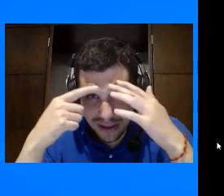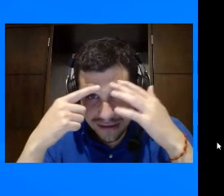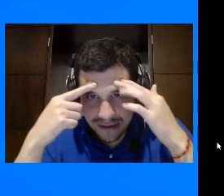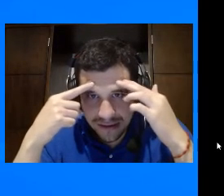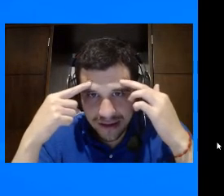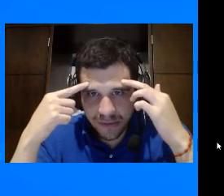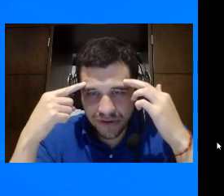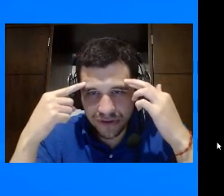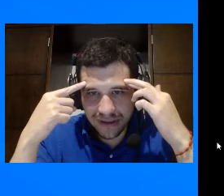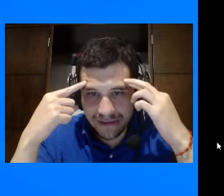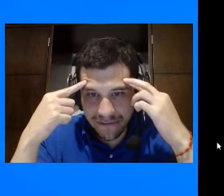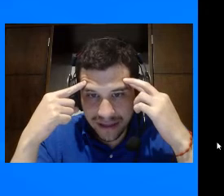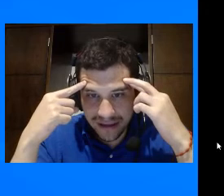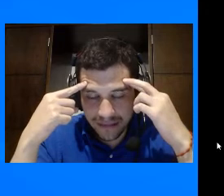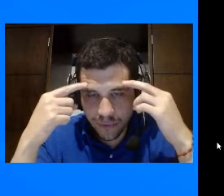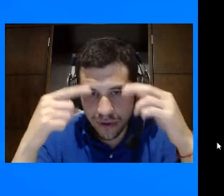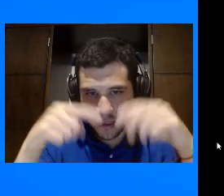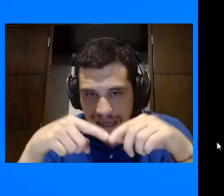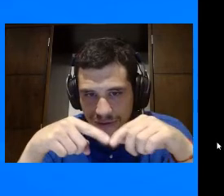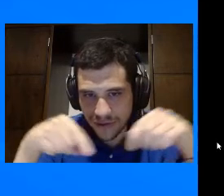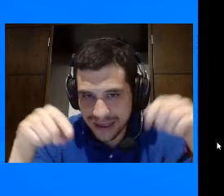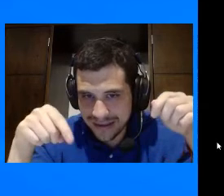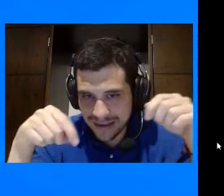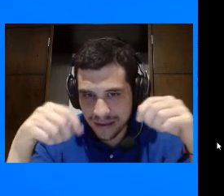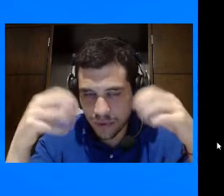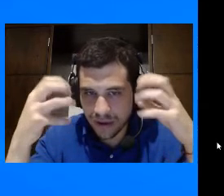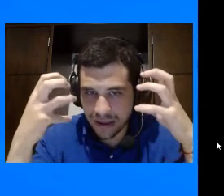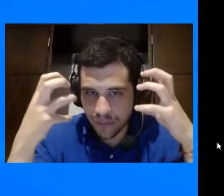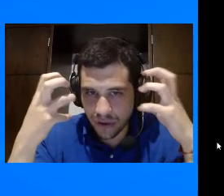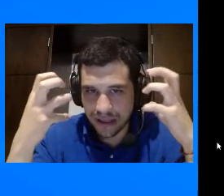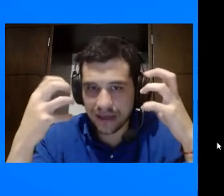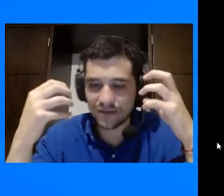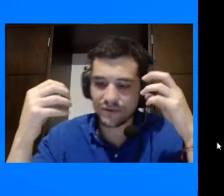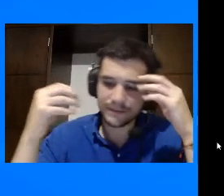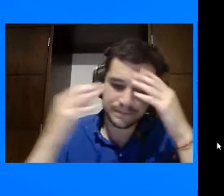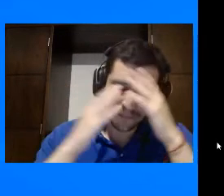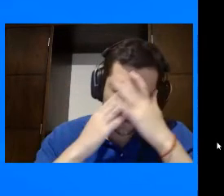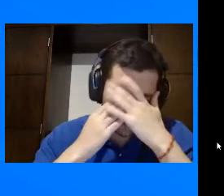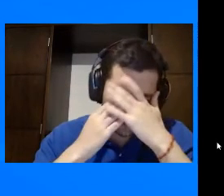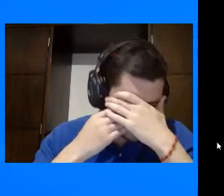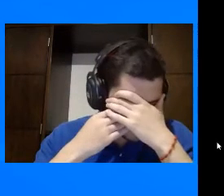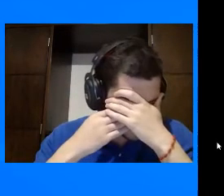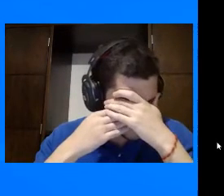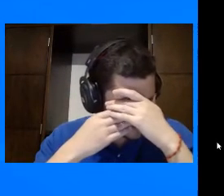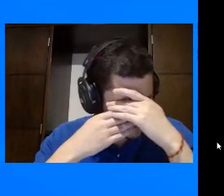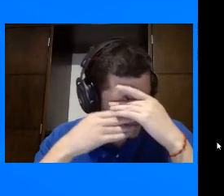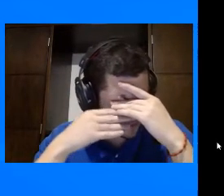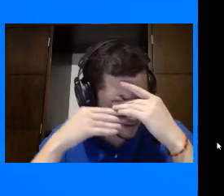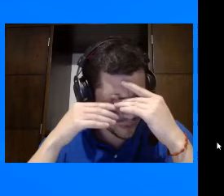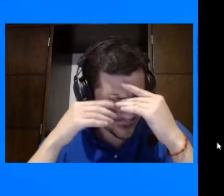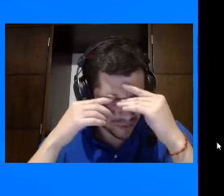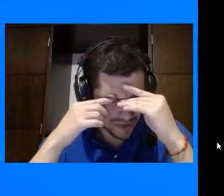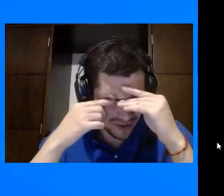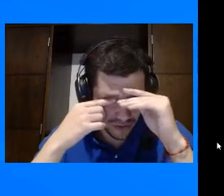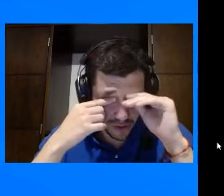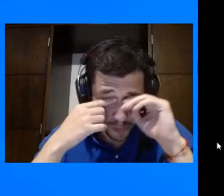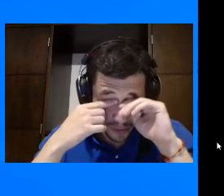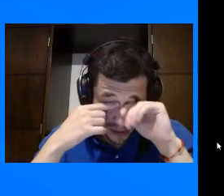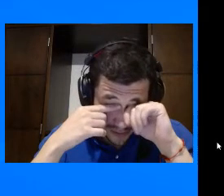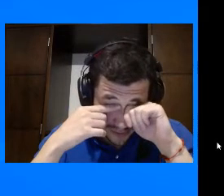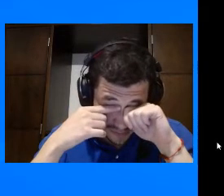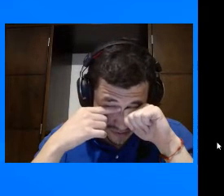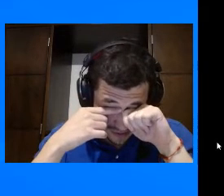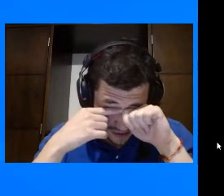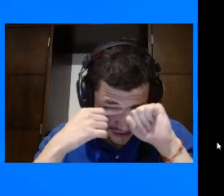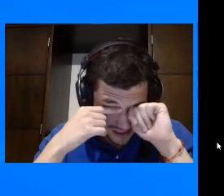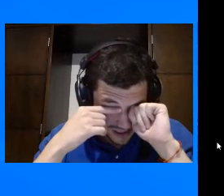por qué las líneas de expresión en la frente, por qué la sonrisa, por qué el gesto. Cuando yo vi este tipo de representaciones por primera